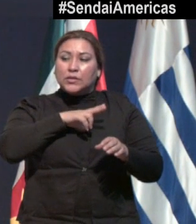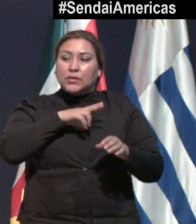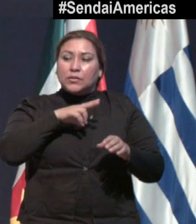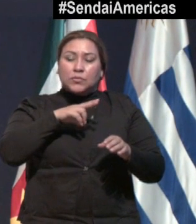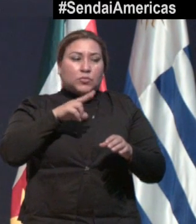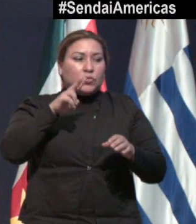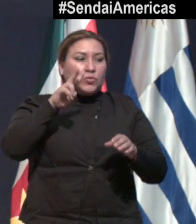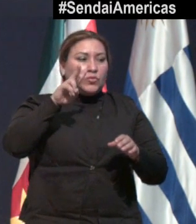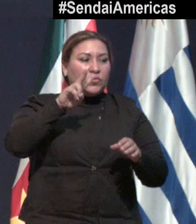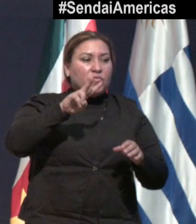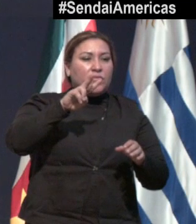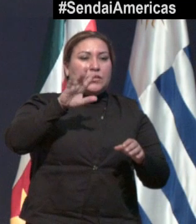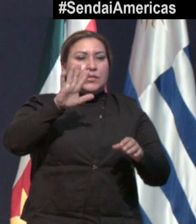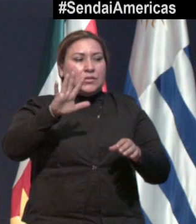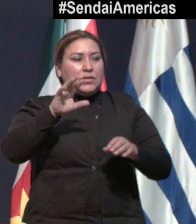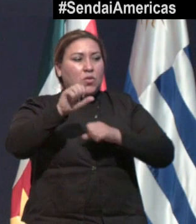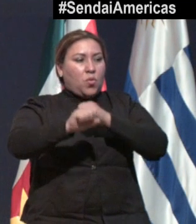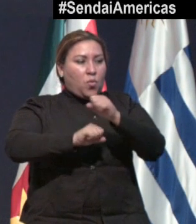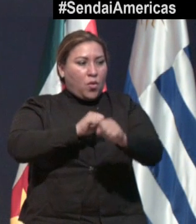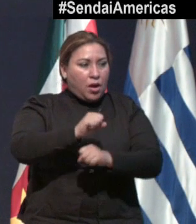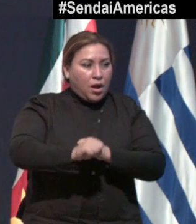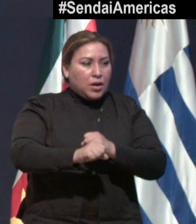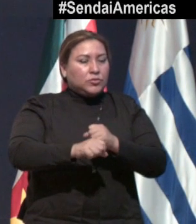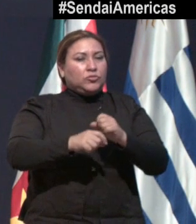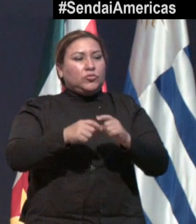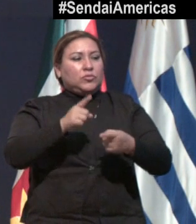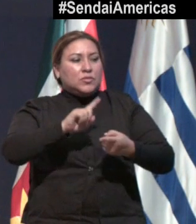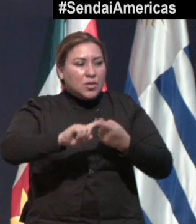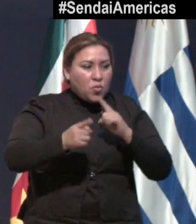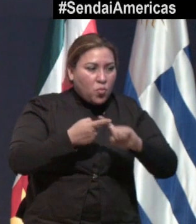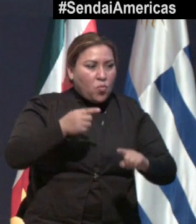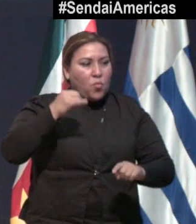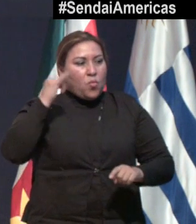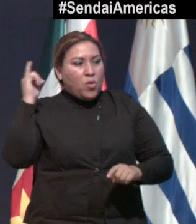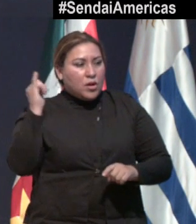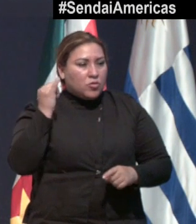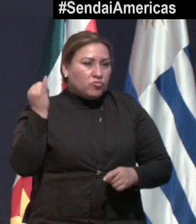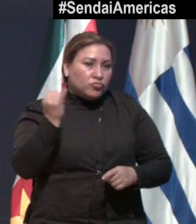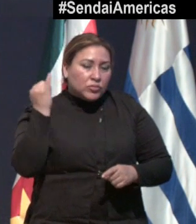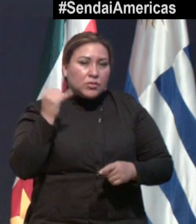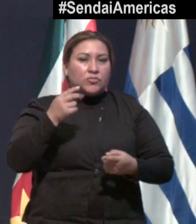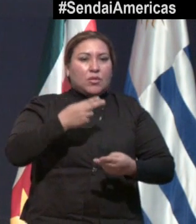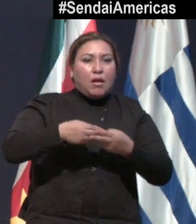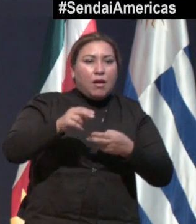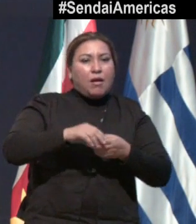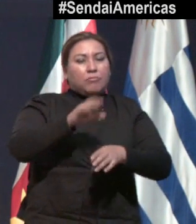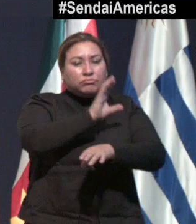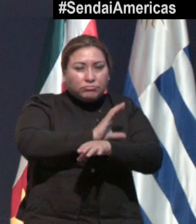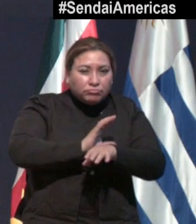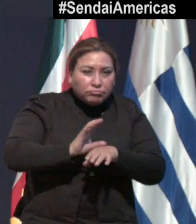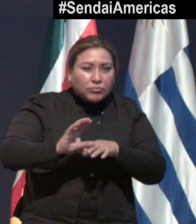cumplido 25 años de acuerdos internacionales continuos